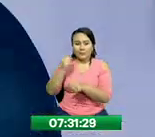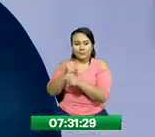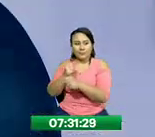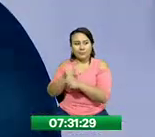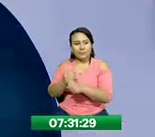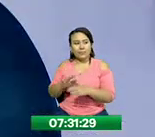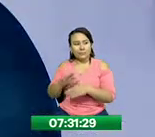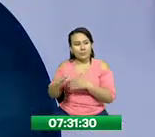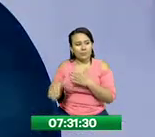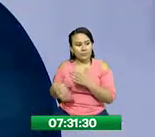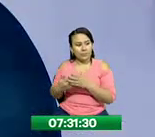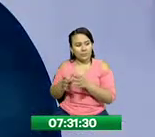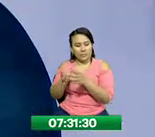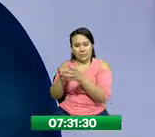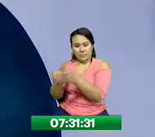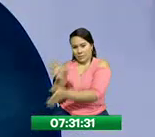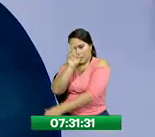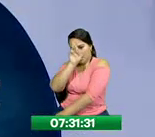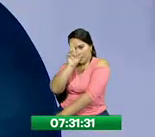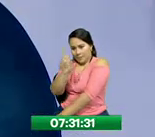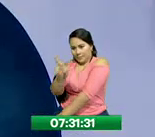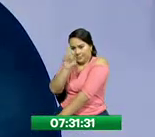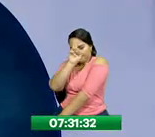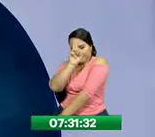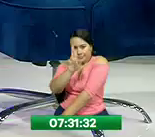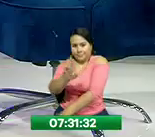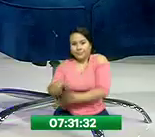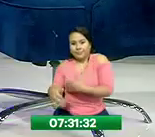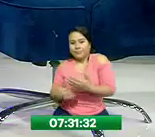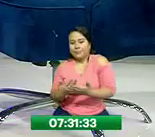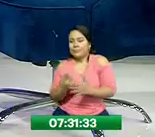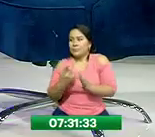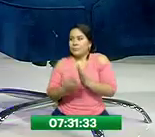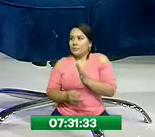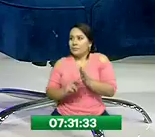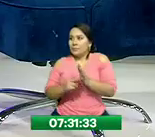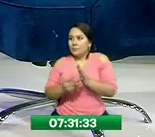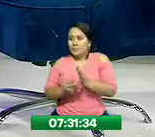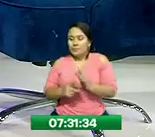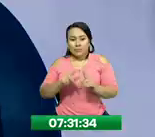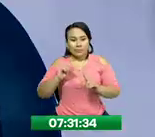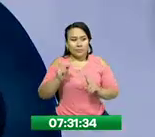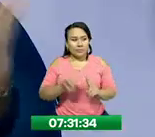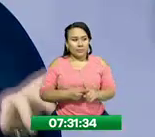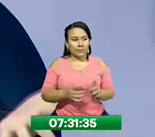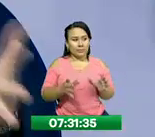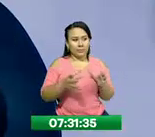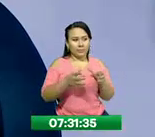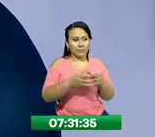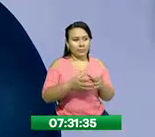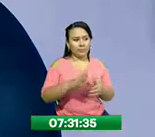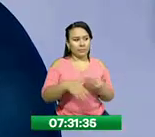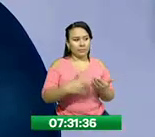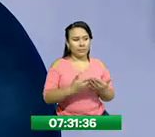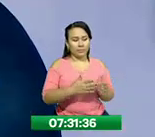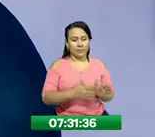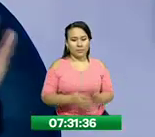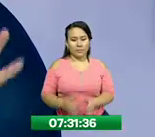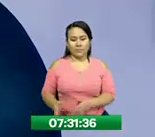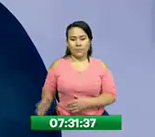y absolutamente respetados en cada una de las etapas. ¿Esto qué quiere decir? Quiere decir, primero, dentro de lo que sí son las